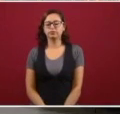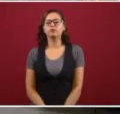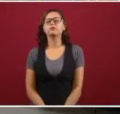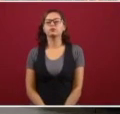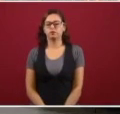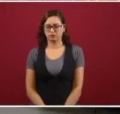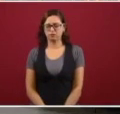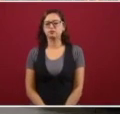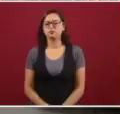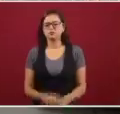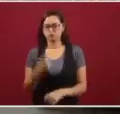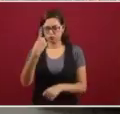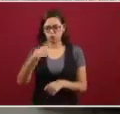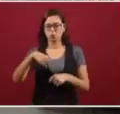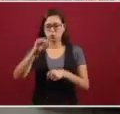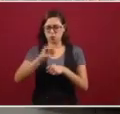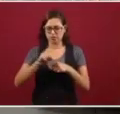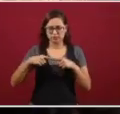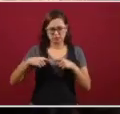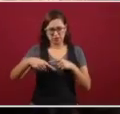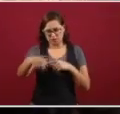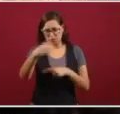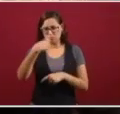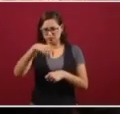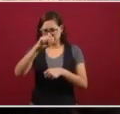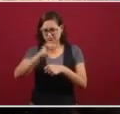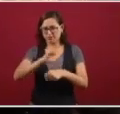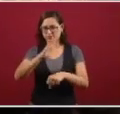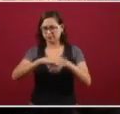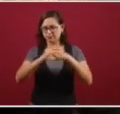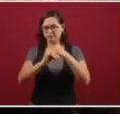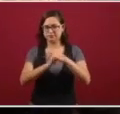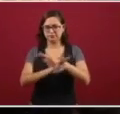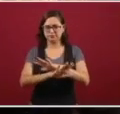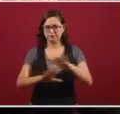Sí, en una semana completa la información.